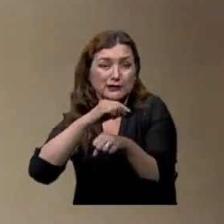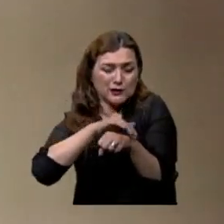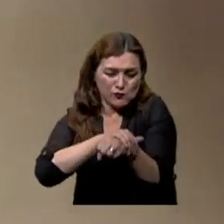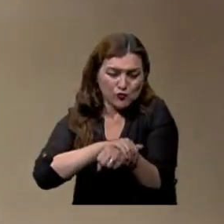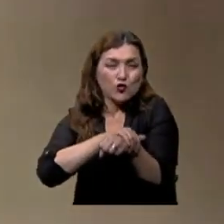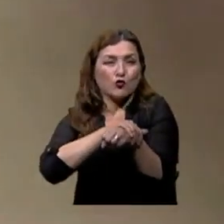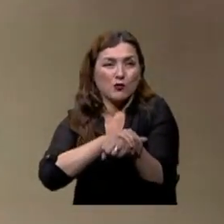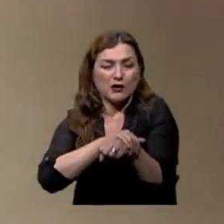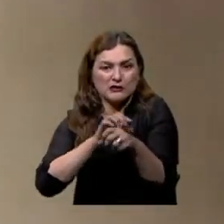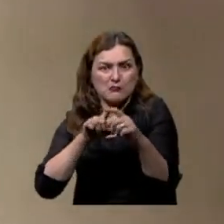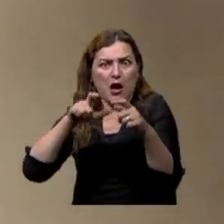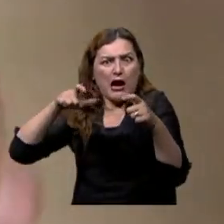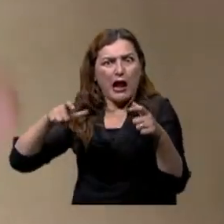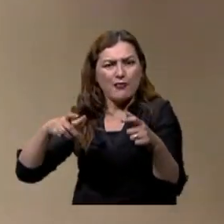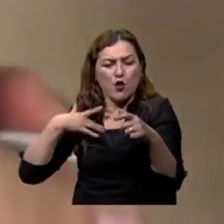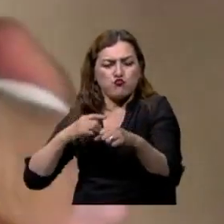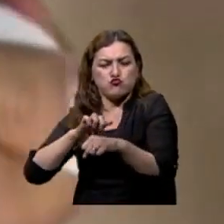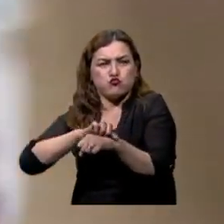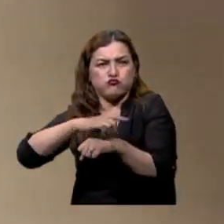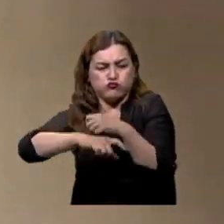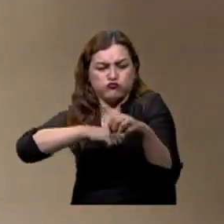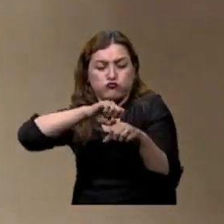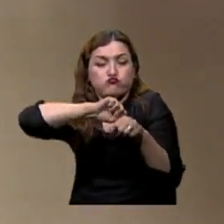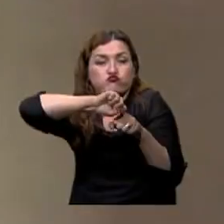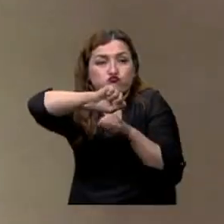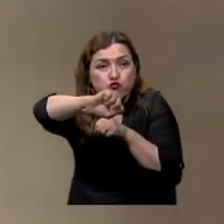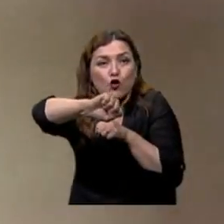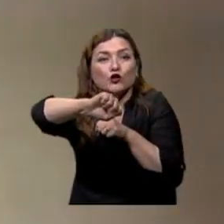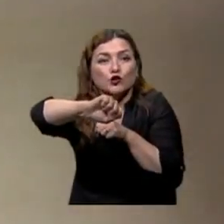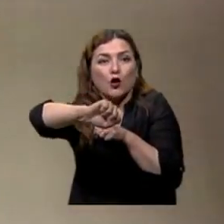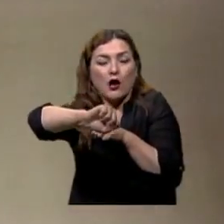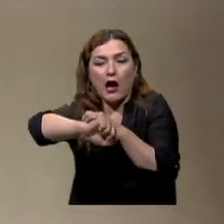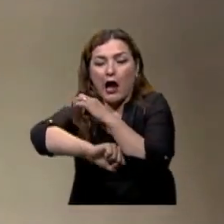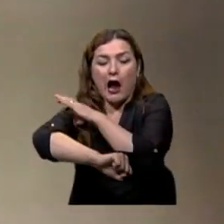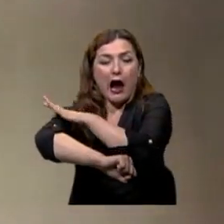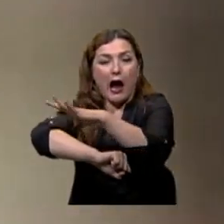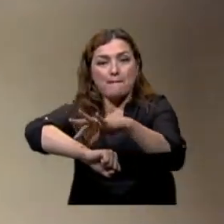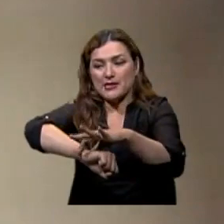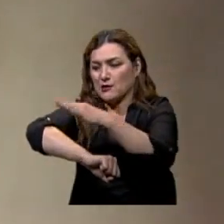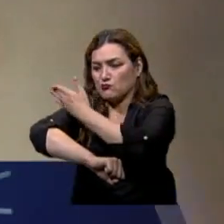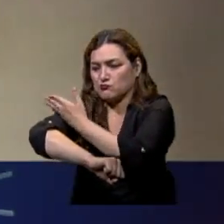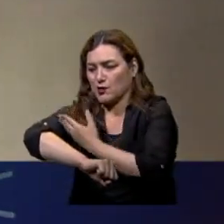realiza un torniquete. Este puede hacerse con un pañuelo, manga de una camisa, una